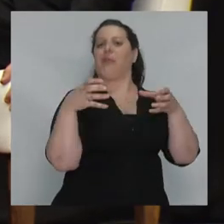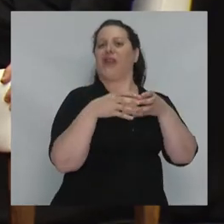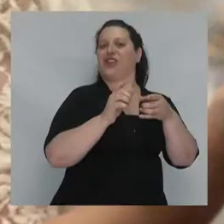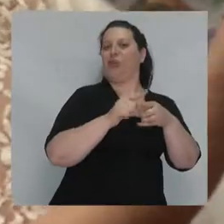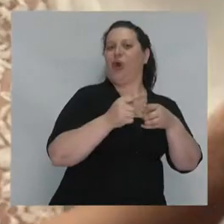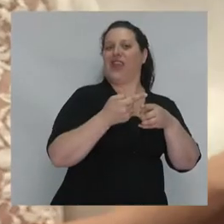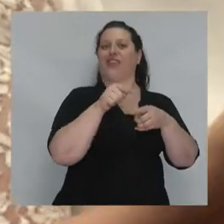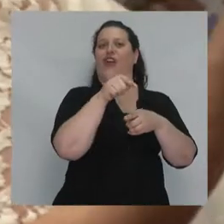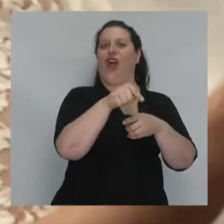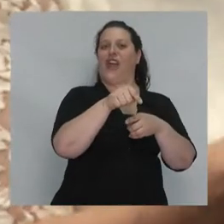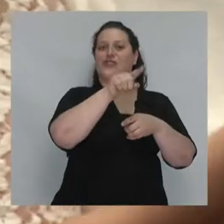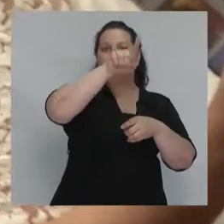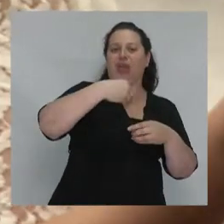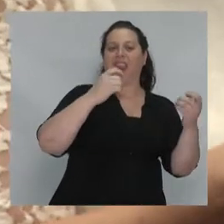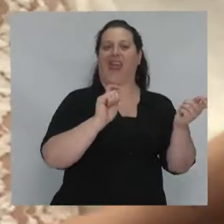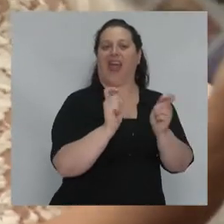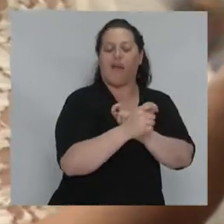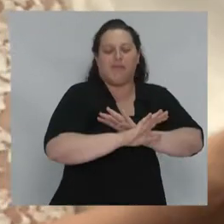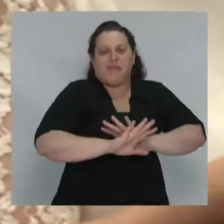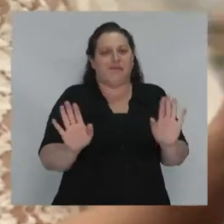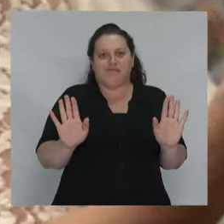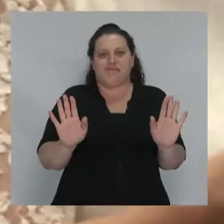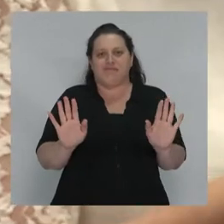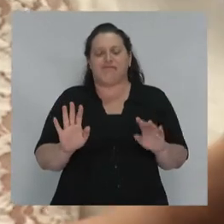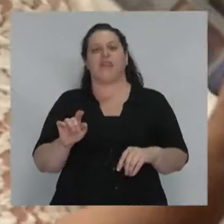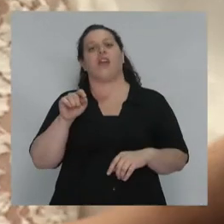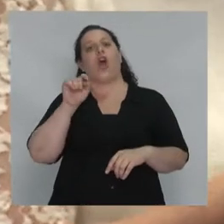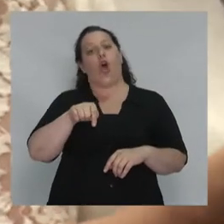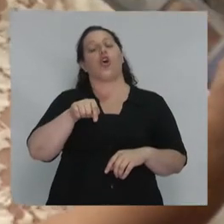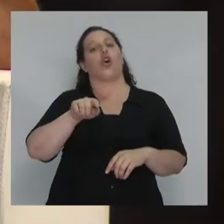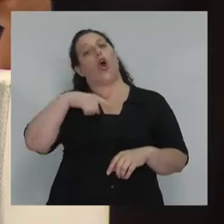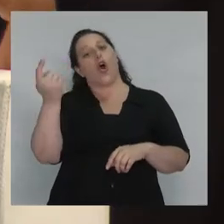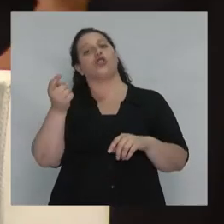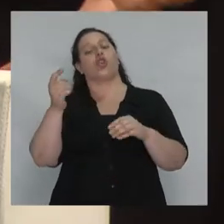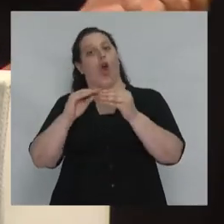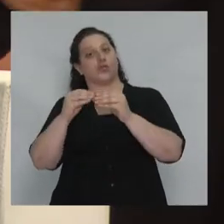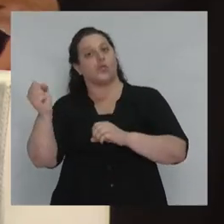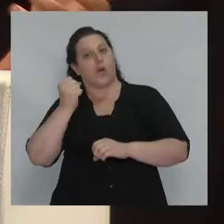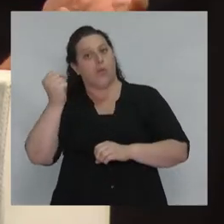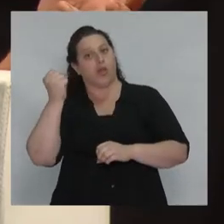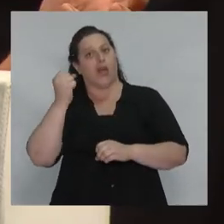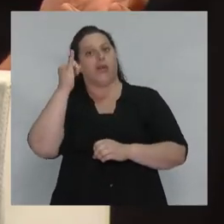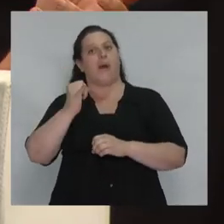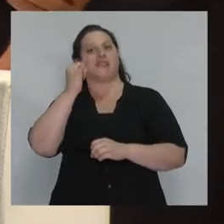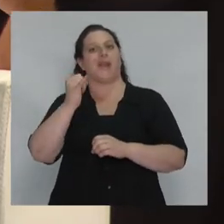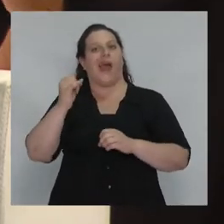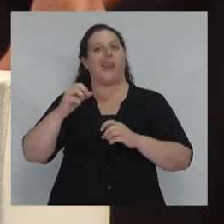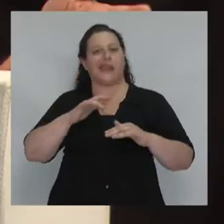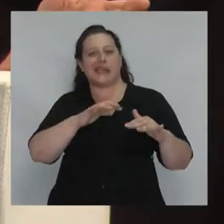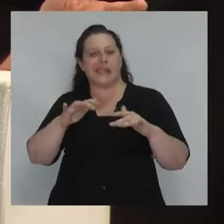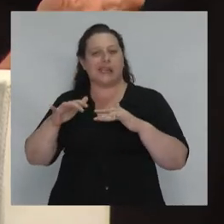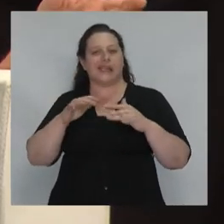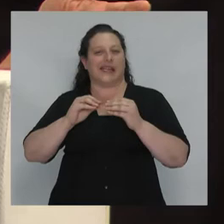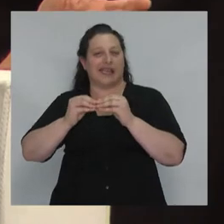otro factor adicional para explicar esta crisis, y es que se desconectaron de alguna manera los partidos de